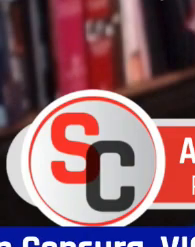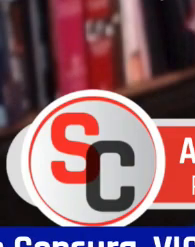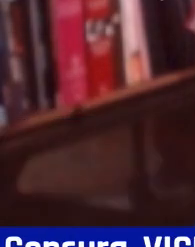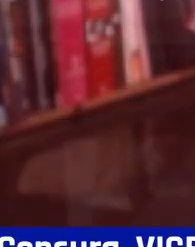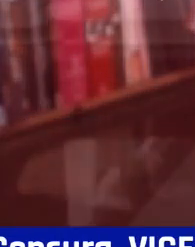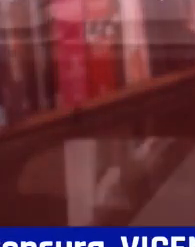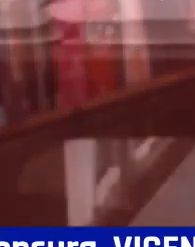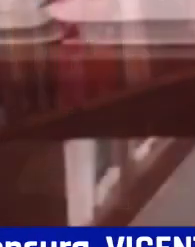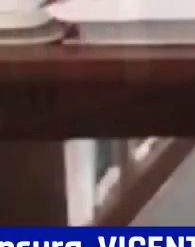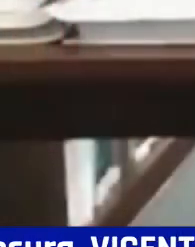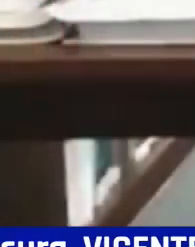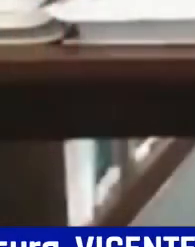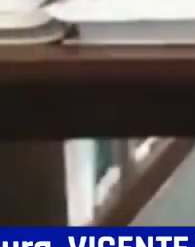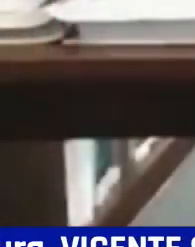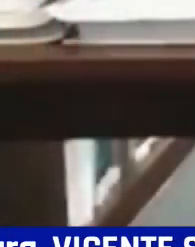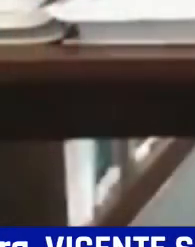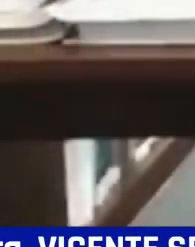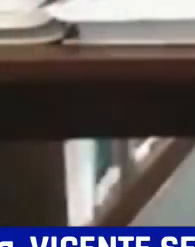David.